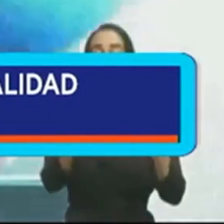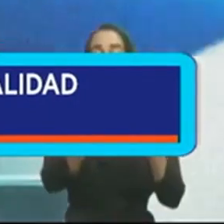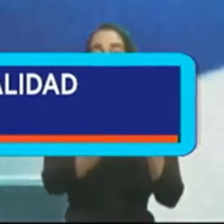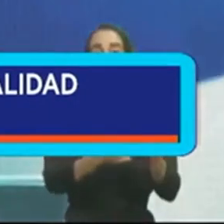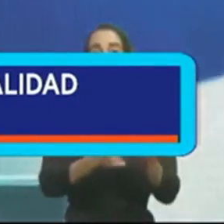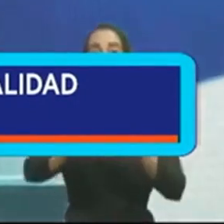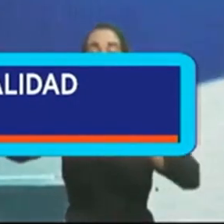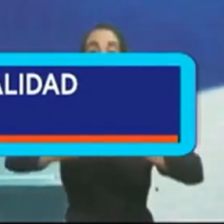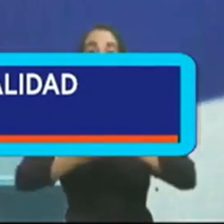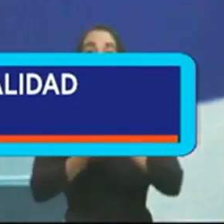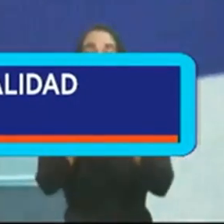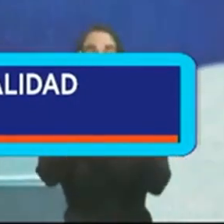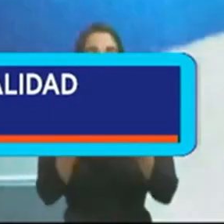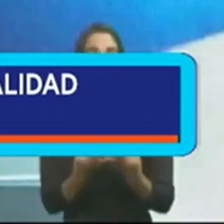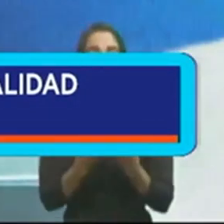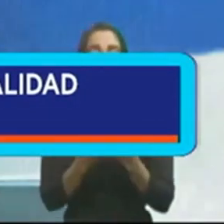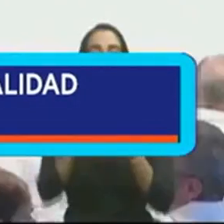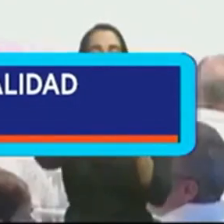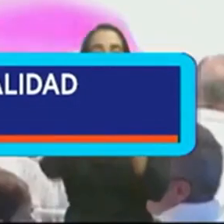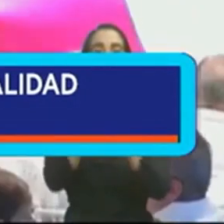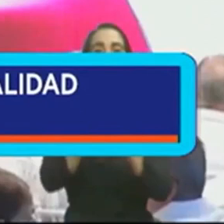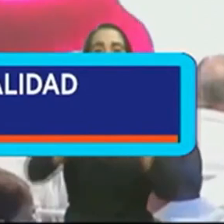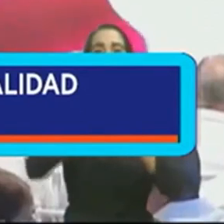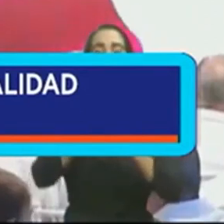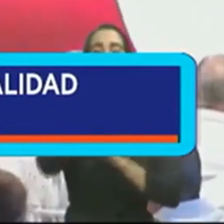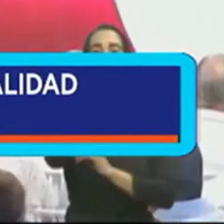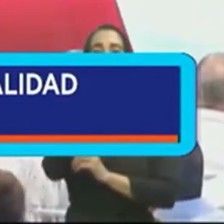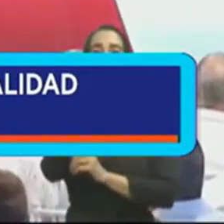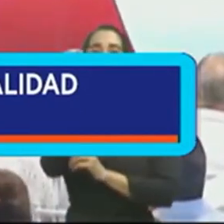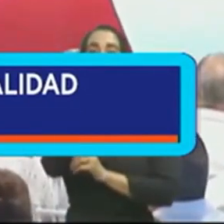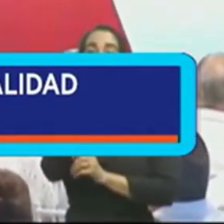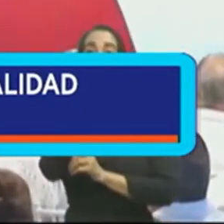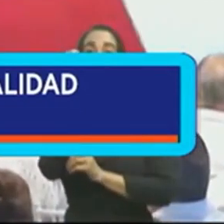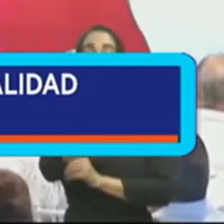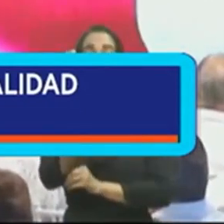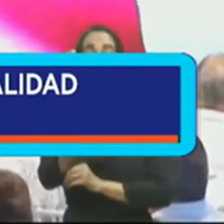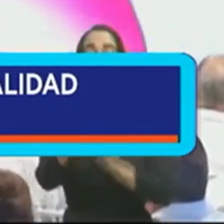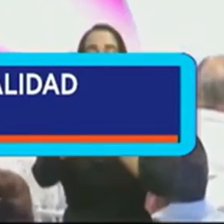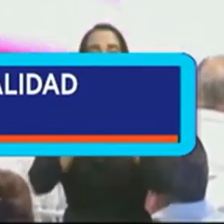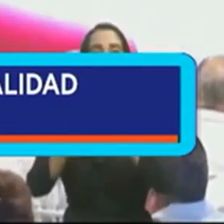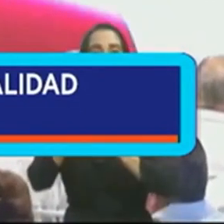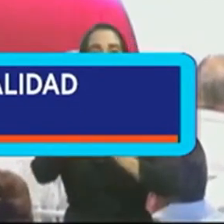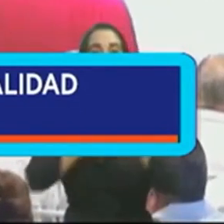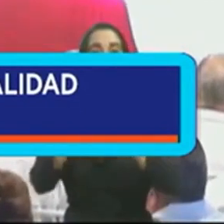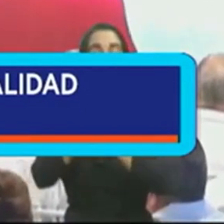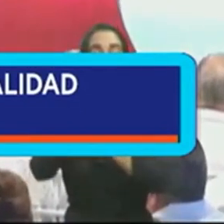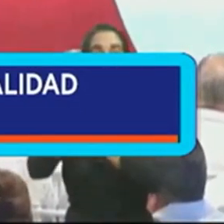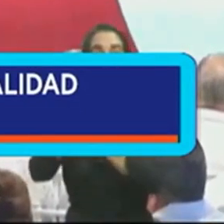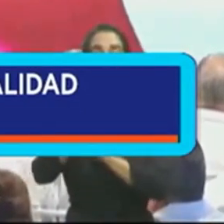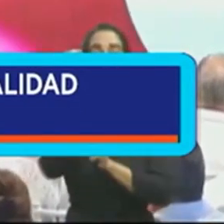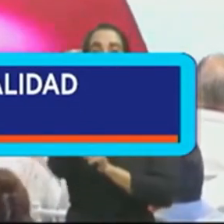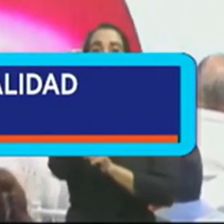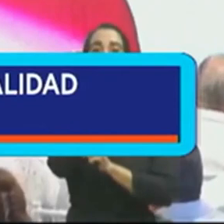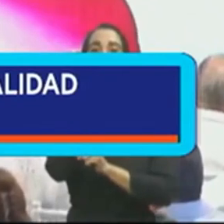damos sentido formalmente al convenio número 189 de la Organización Internacional del Trabajo, OIT,